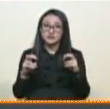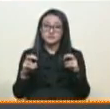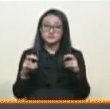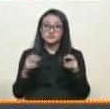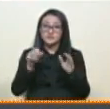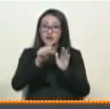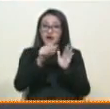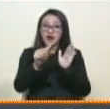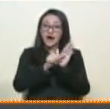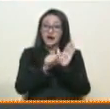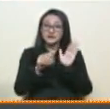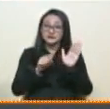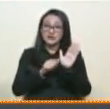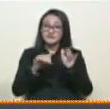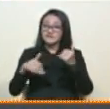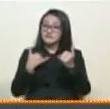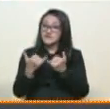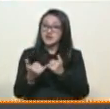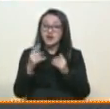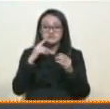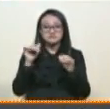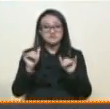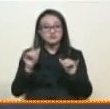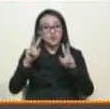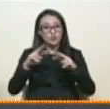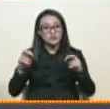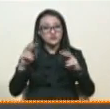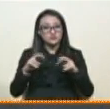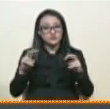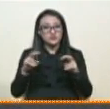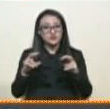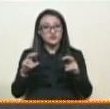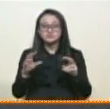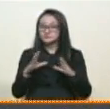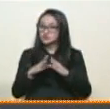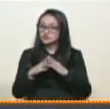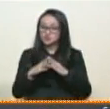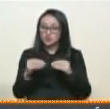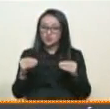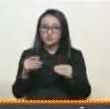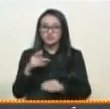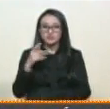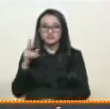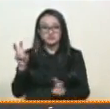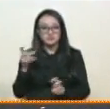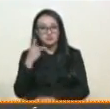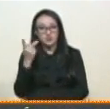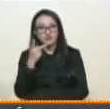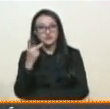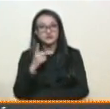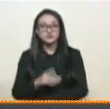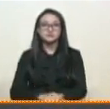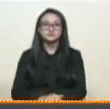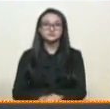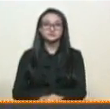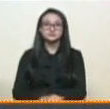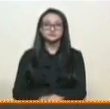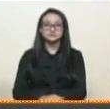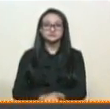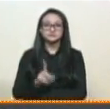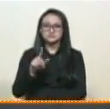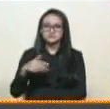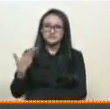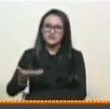acta final de lo que fue la auditoría con la conformidad de todos los actores políticos. Otro de los temas, rectora, que también es